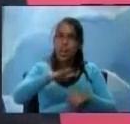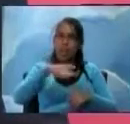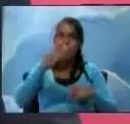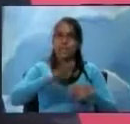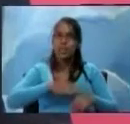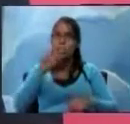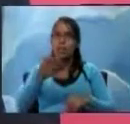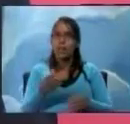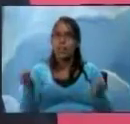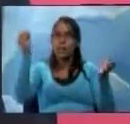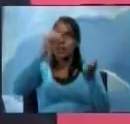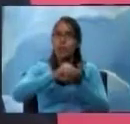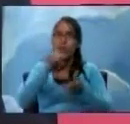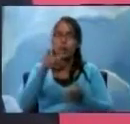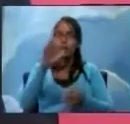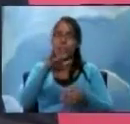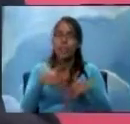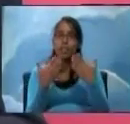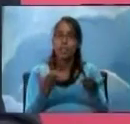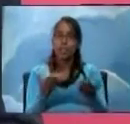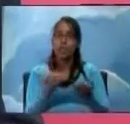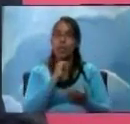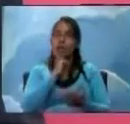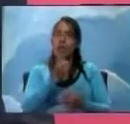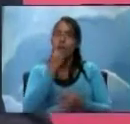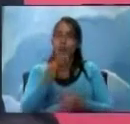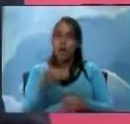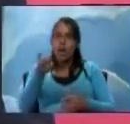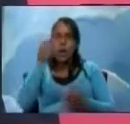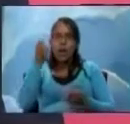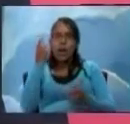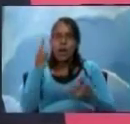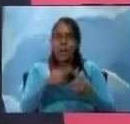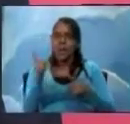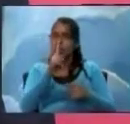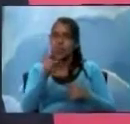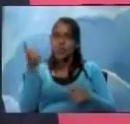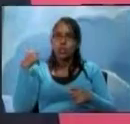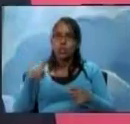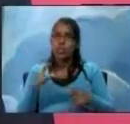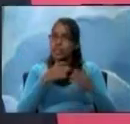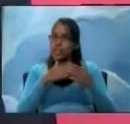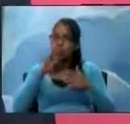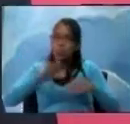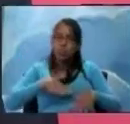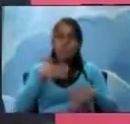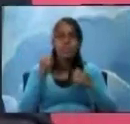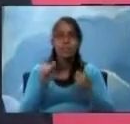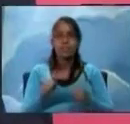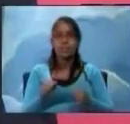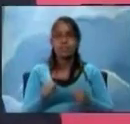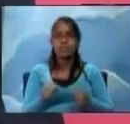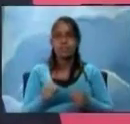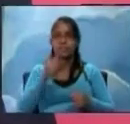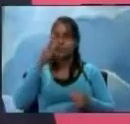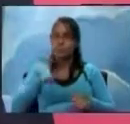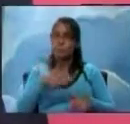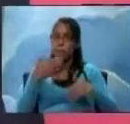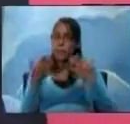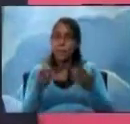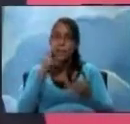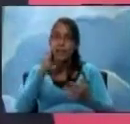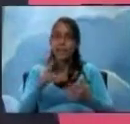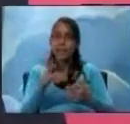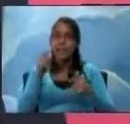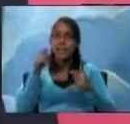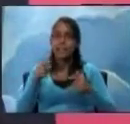que te pueden devolver lo que tú estés dando. Es bueno buscar a aquellos que no tienen la posibilidad. Podemos darnos